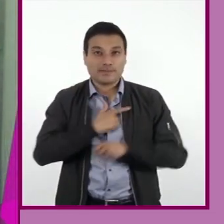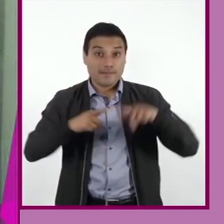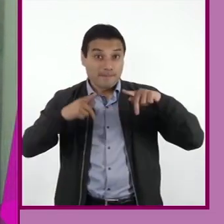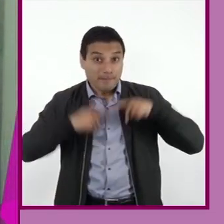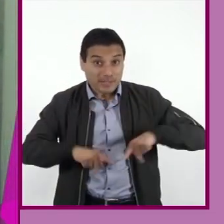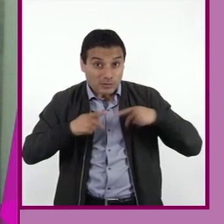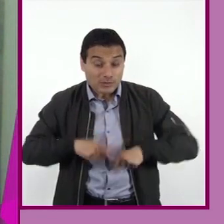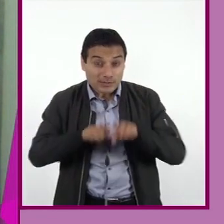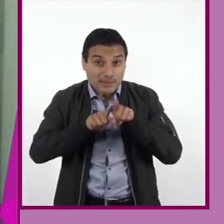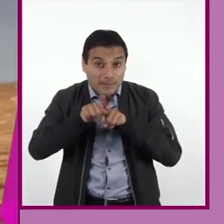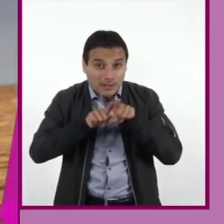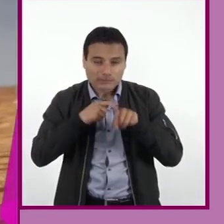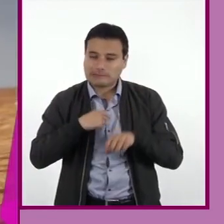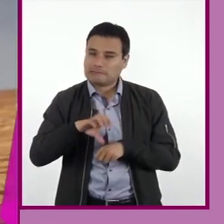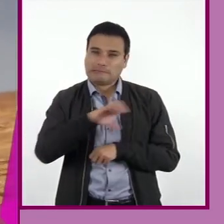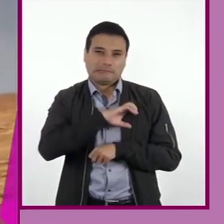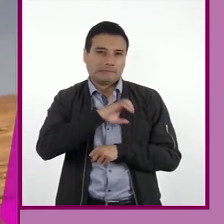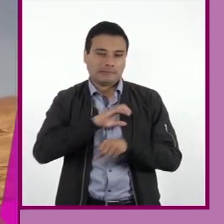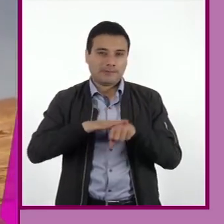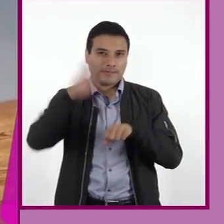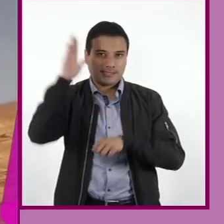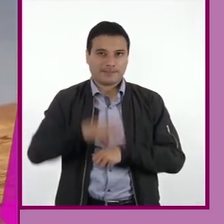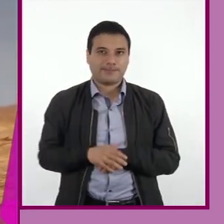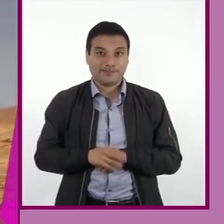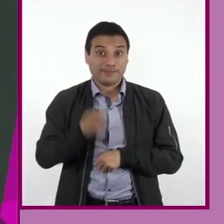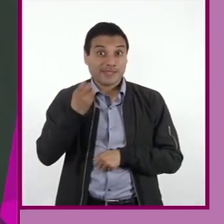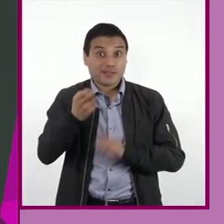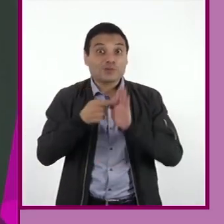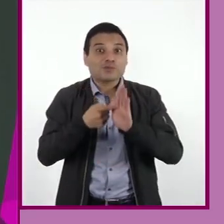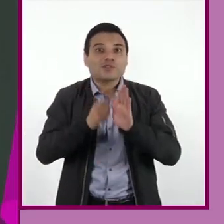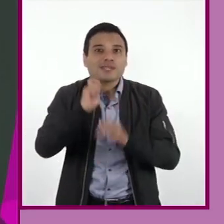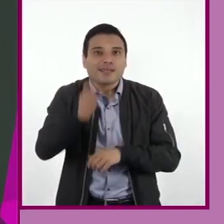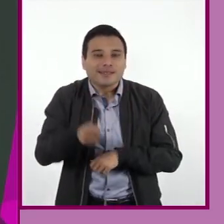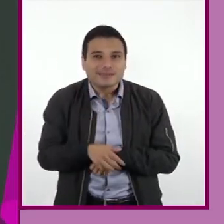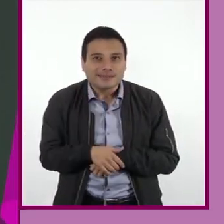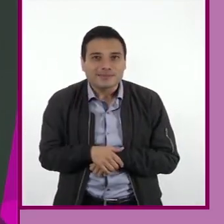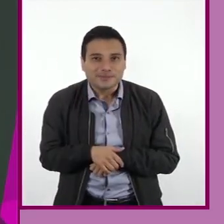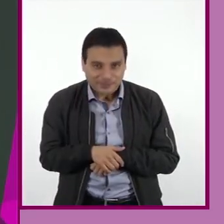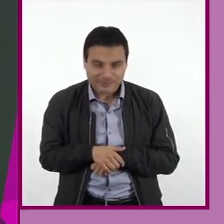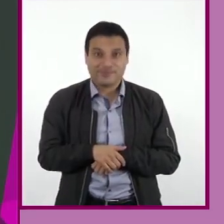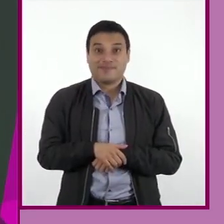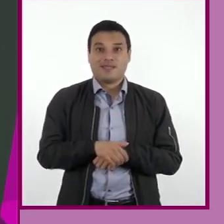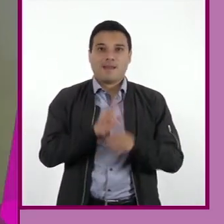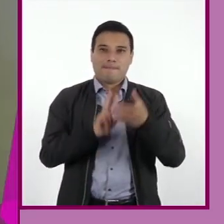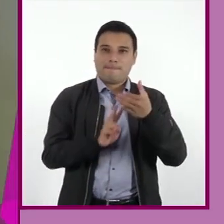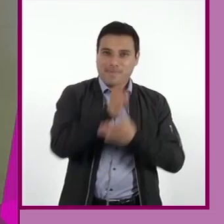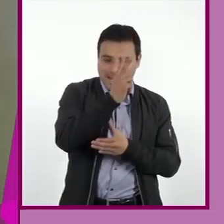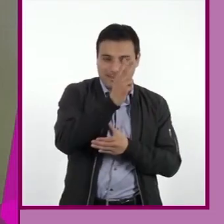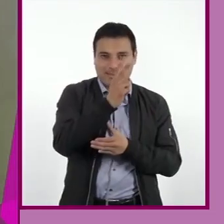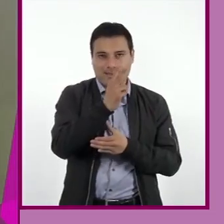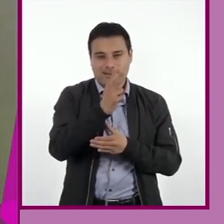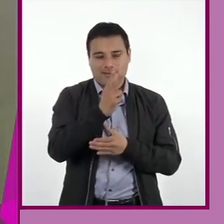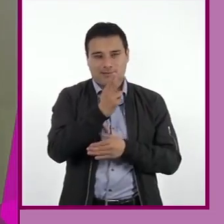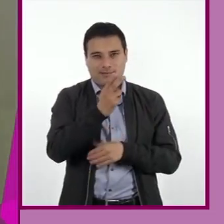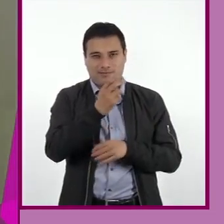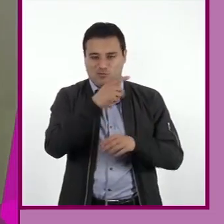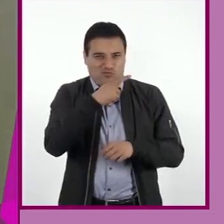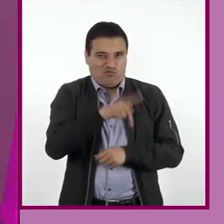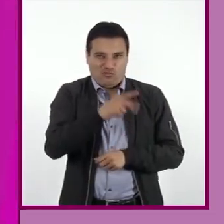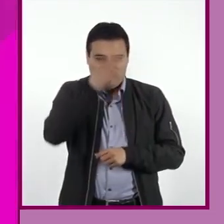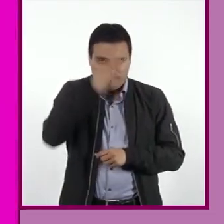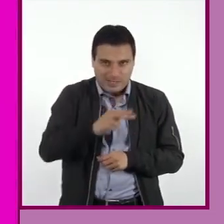hombre. Esta es una pequeña muestra de la relación que existe entre nuestra biodiversidad e identidad